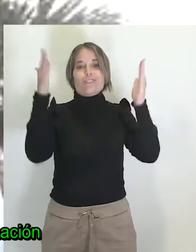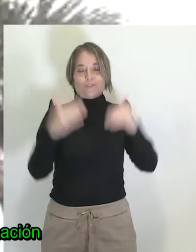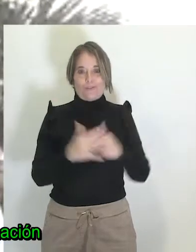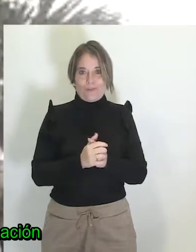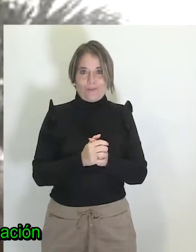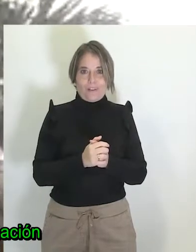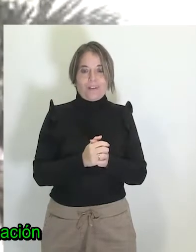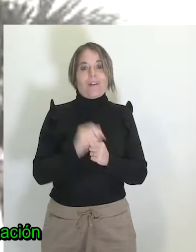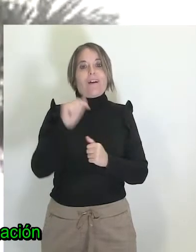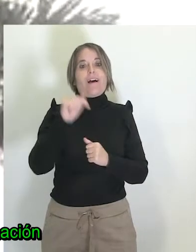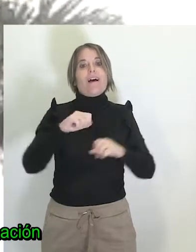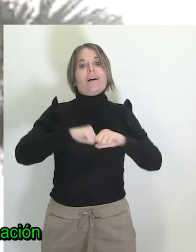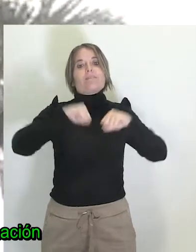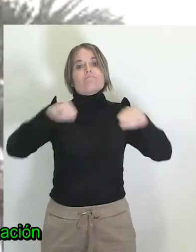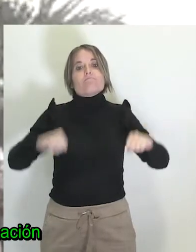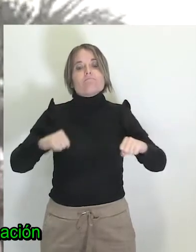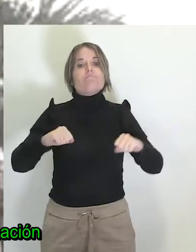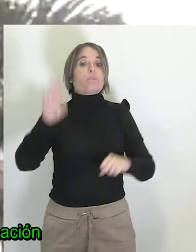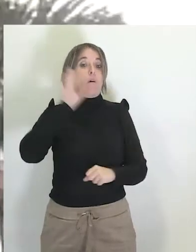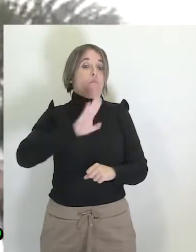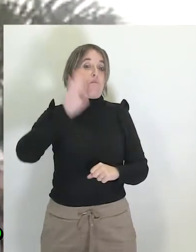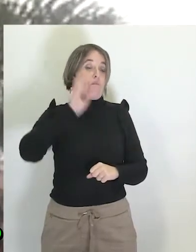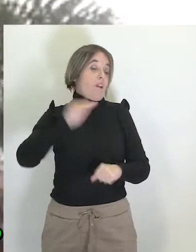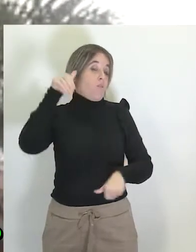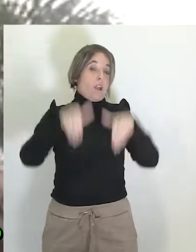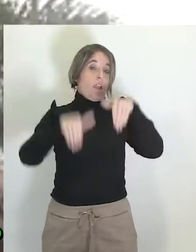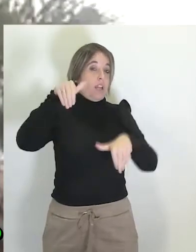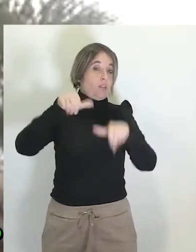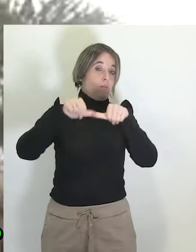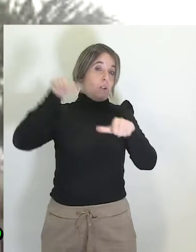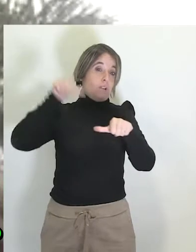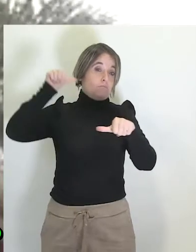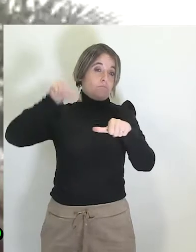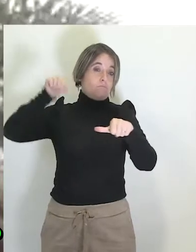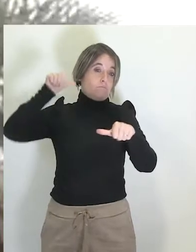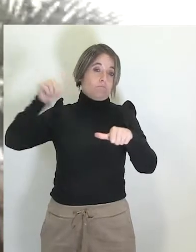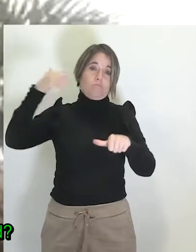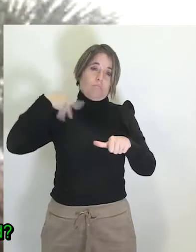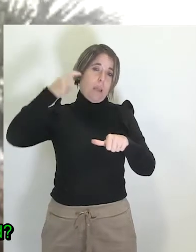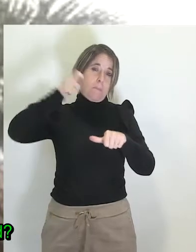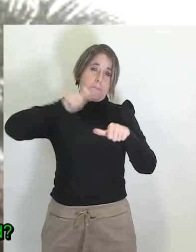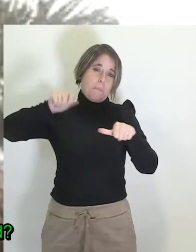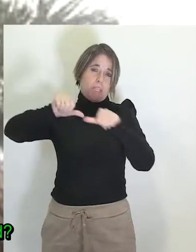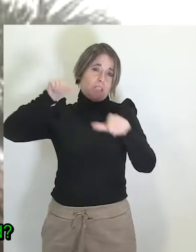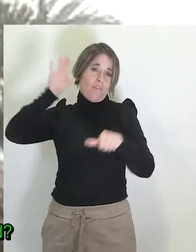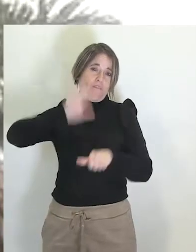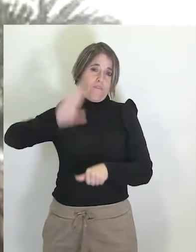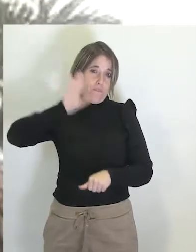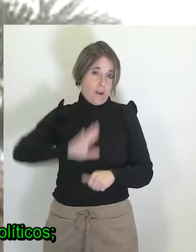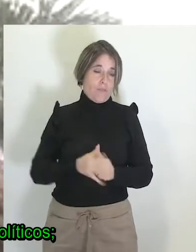Lo que se va a dar es la consolidación o la consumación del fraude electoral que ya se viene realizando desde hace meses,